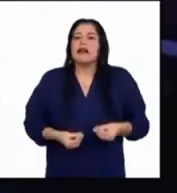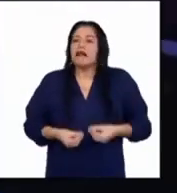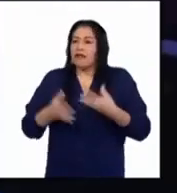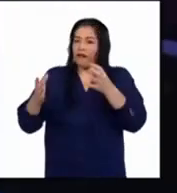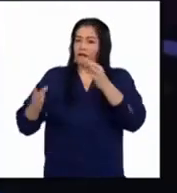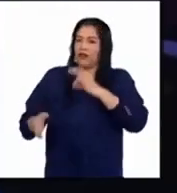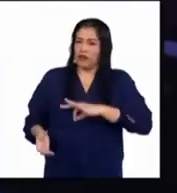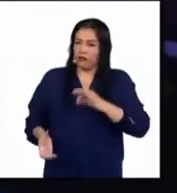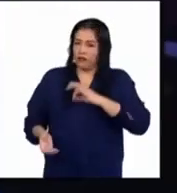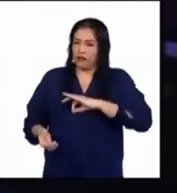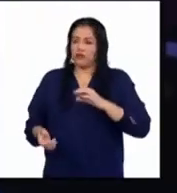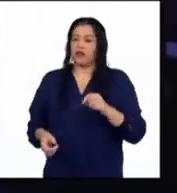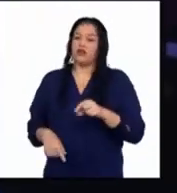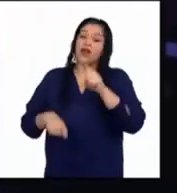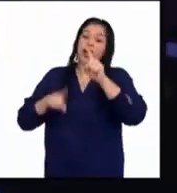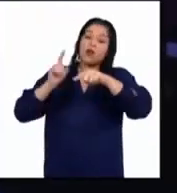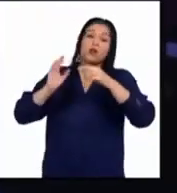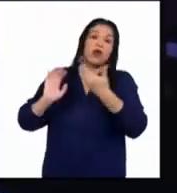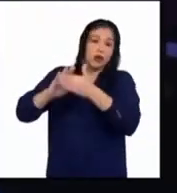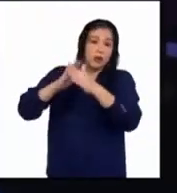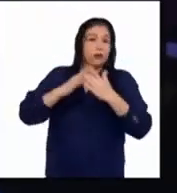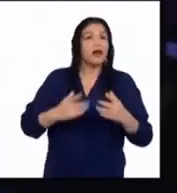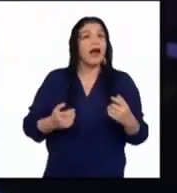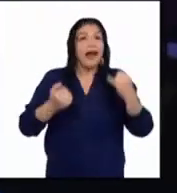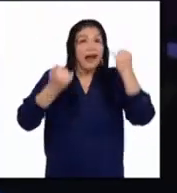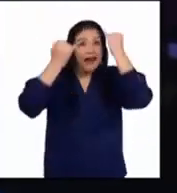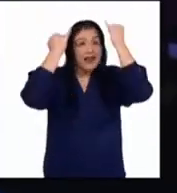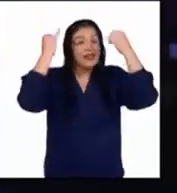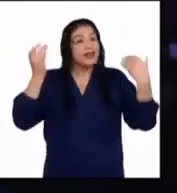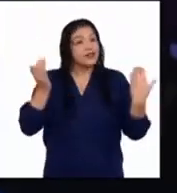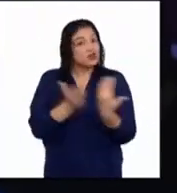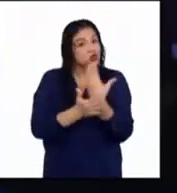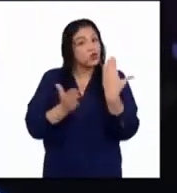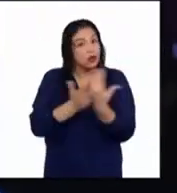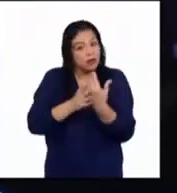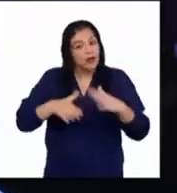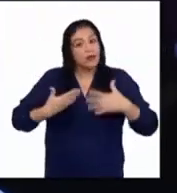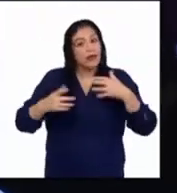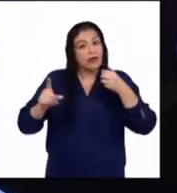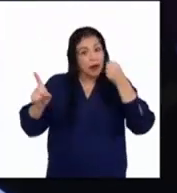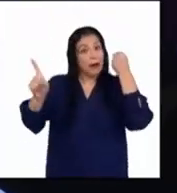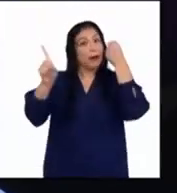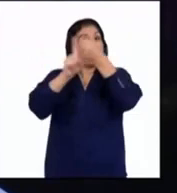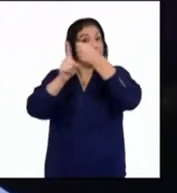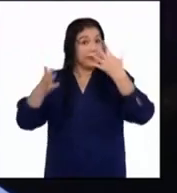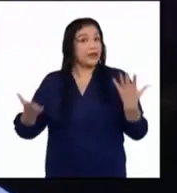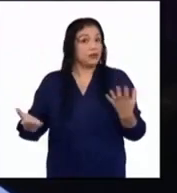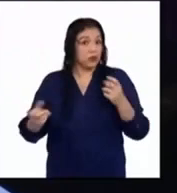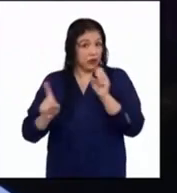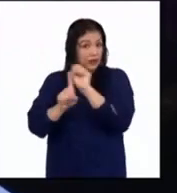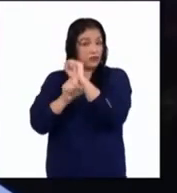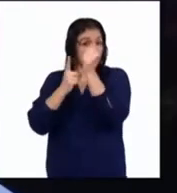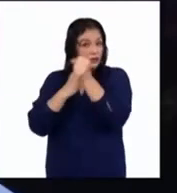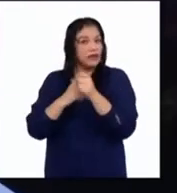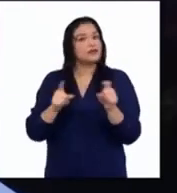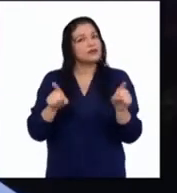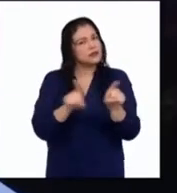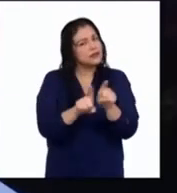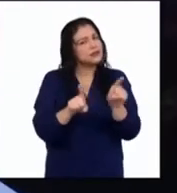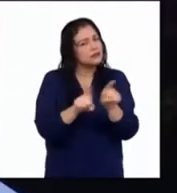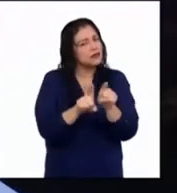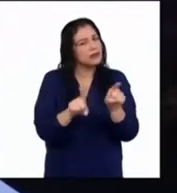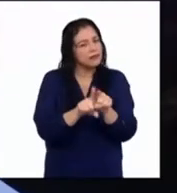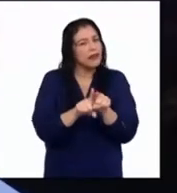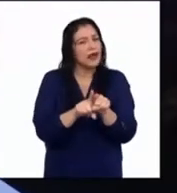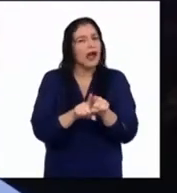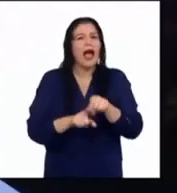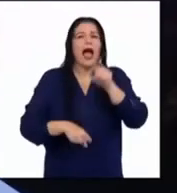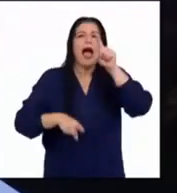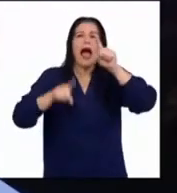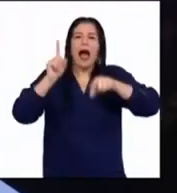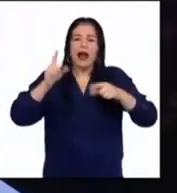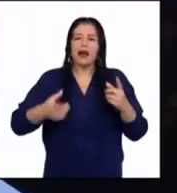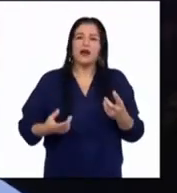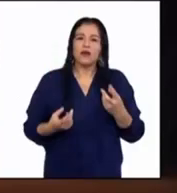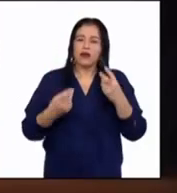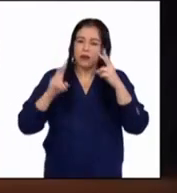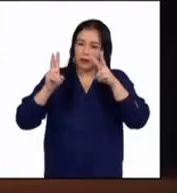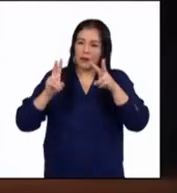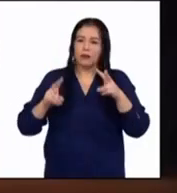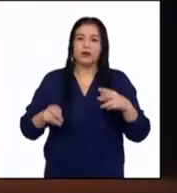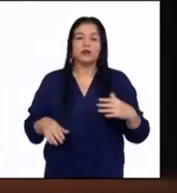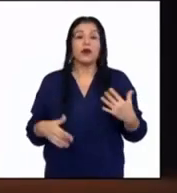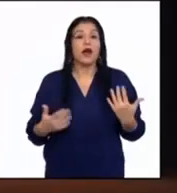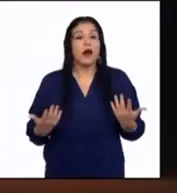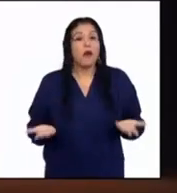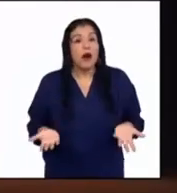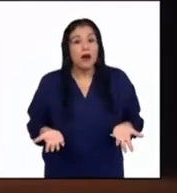para la comunidad, soluciones innovadoras que pueden tener un alto impacto y que tienen un alto impacto, sino que algo que pasó fue